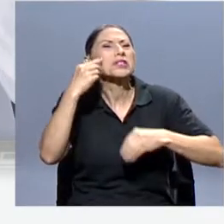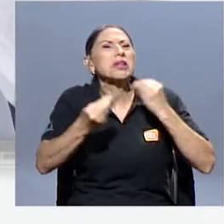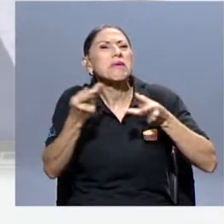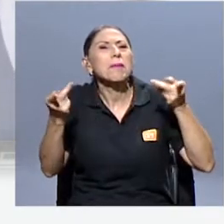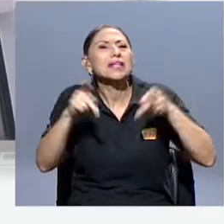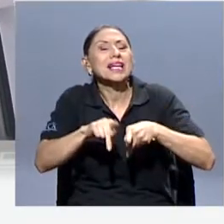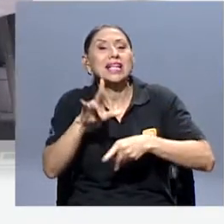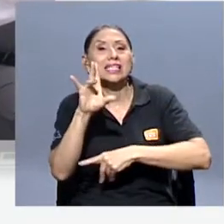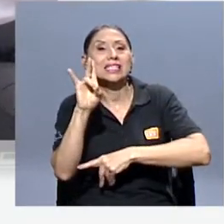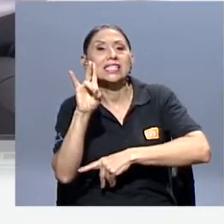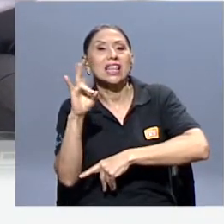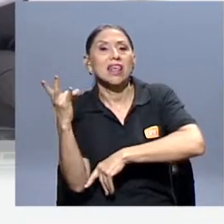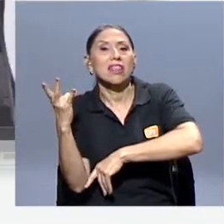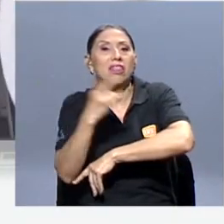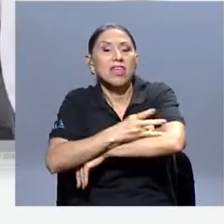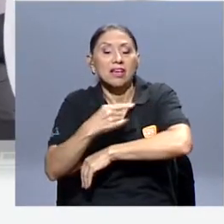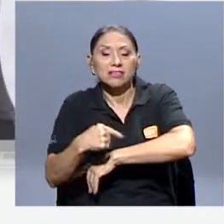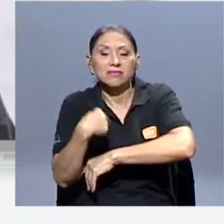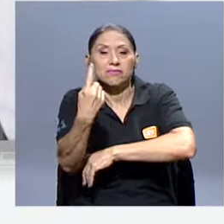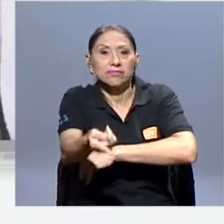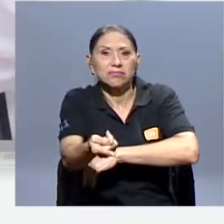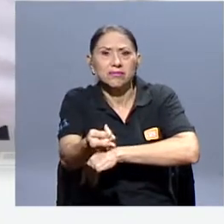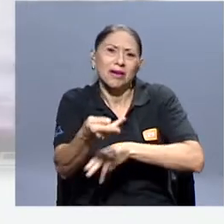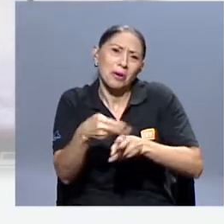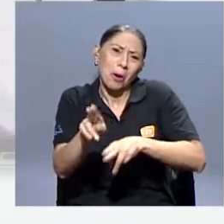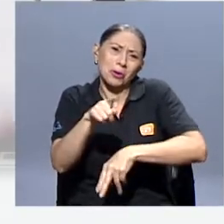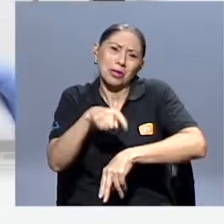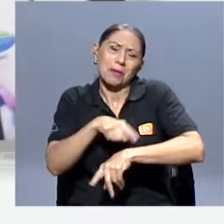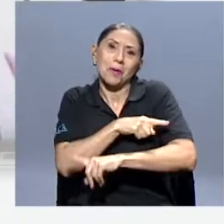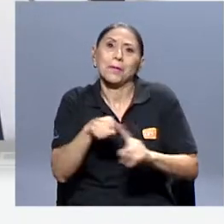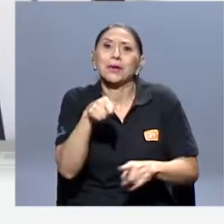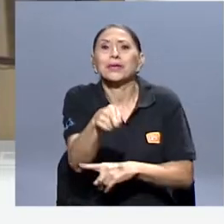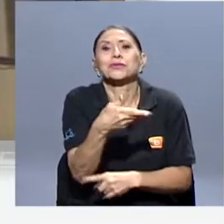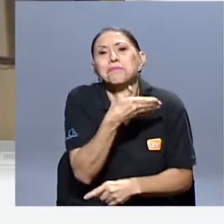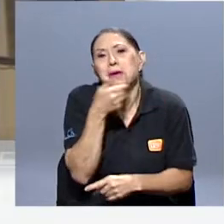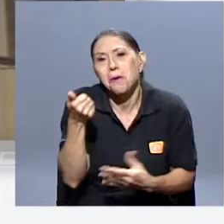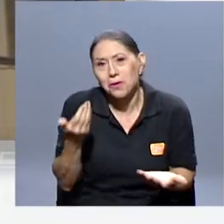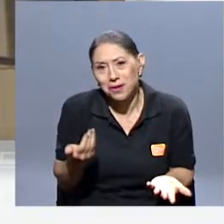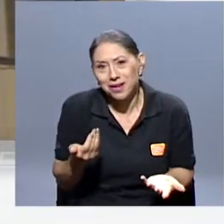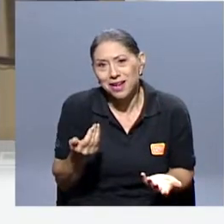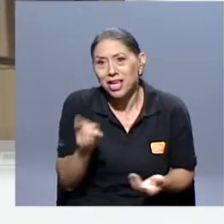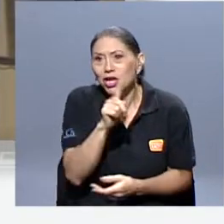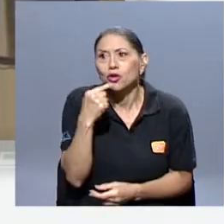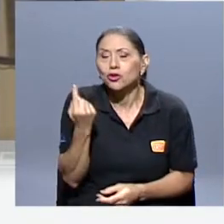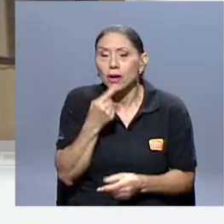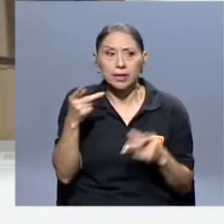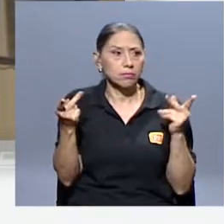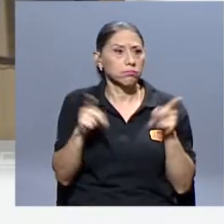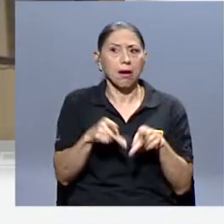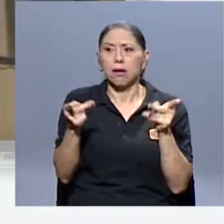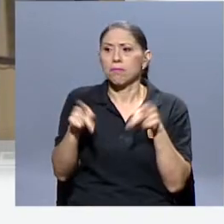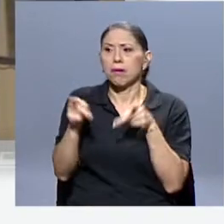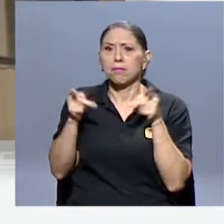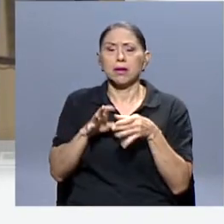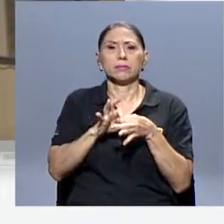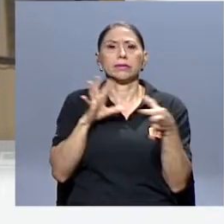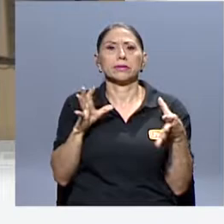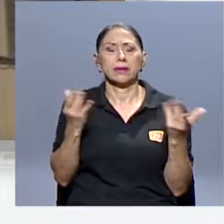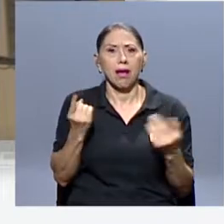que eso es un tiempo corto, pero es mejor que nada, ¿verdad? Es mejor que responder al día en que ocurre algo. Sin